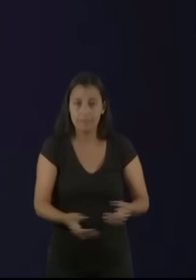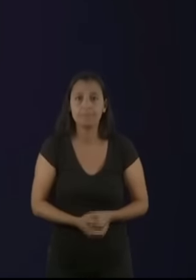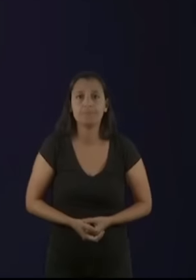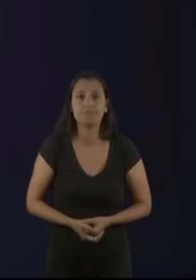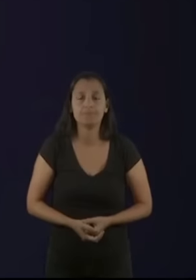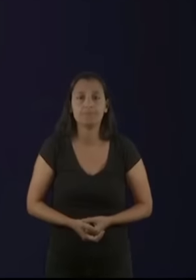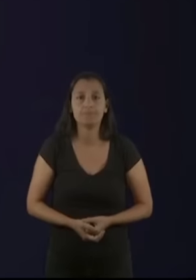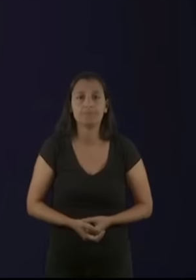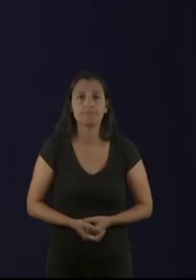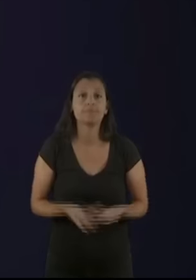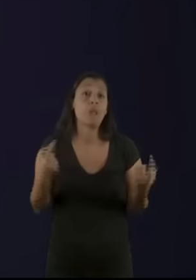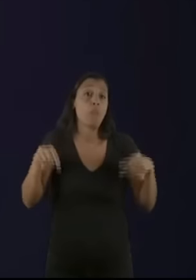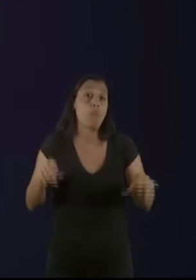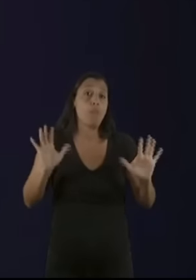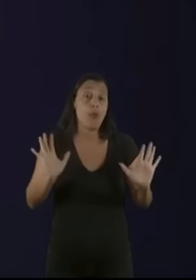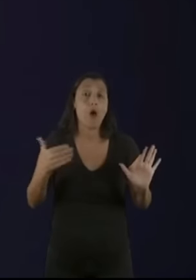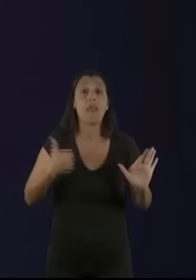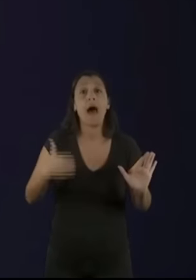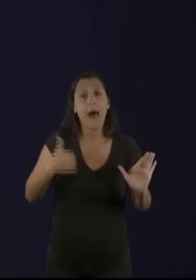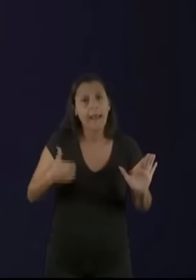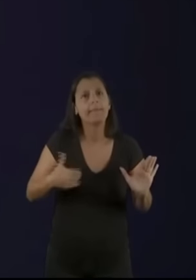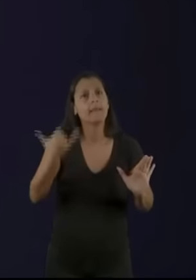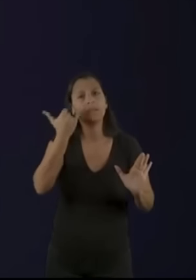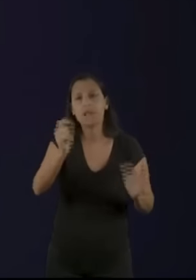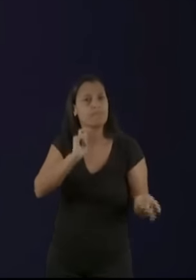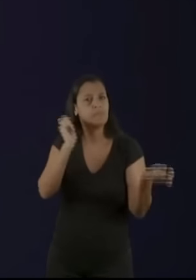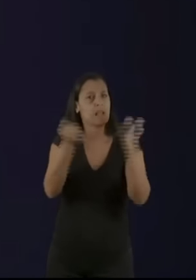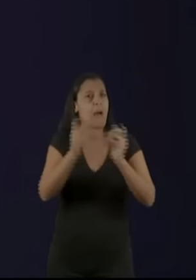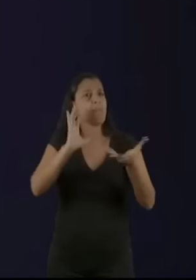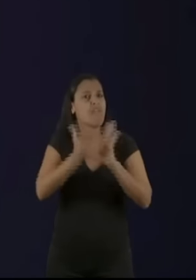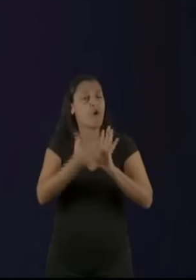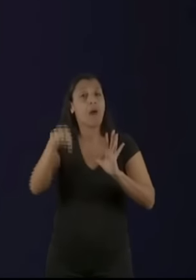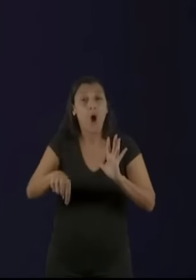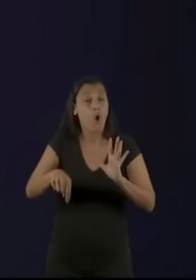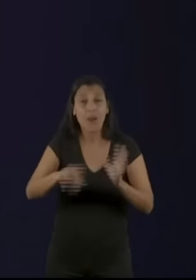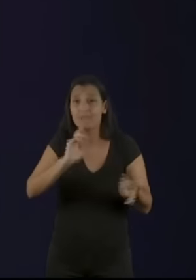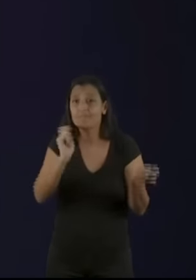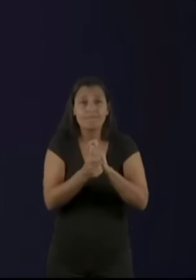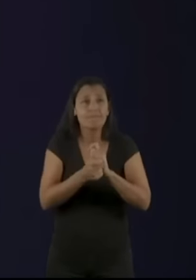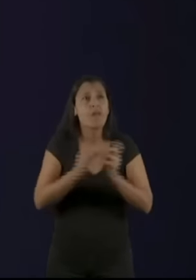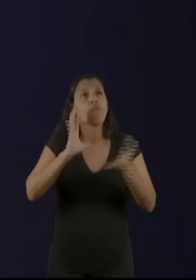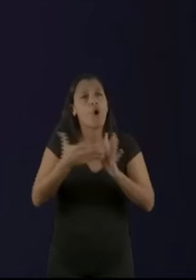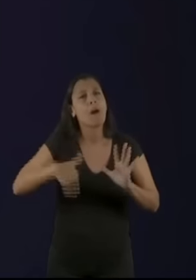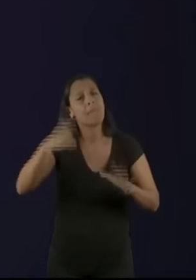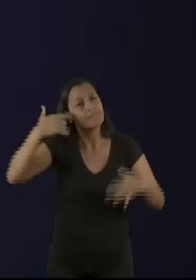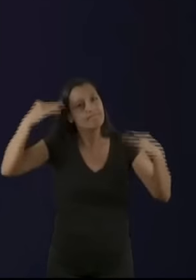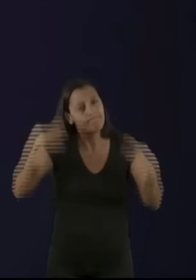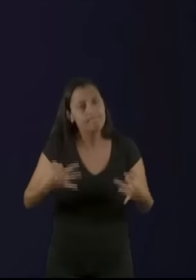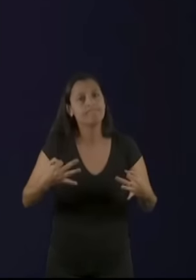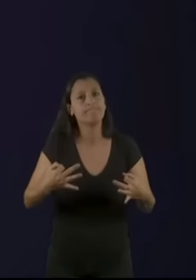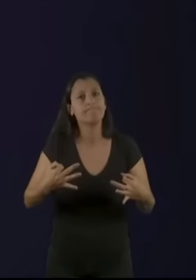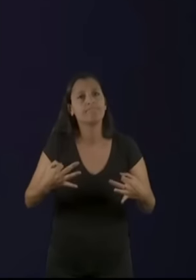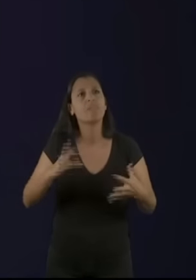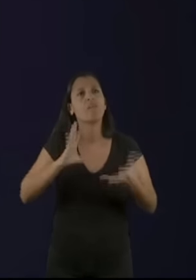un por ahora Argentina haber cambiado esa postura por una mucho más eh razonable de sentido común y